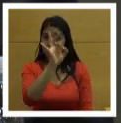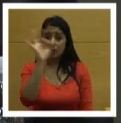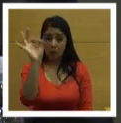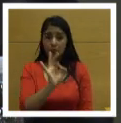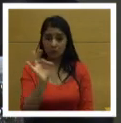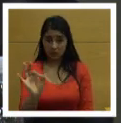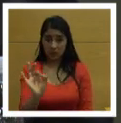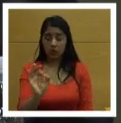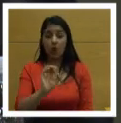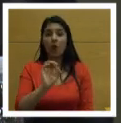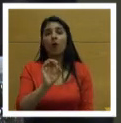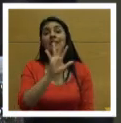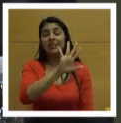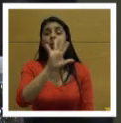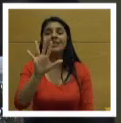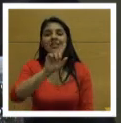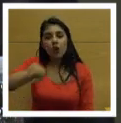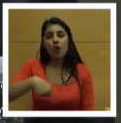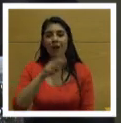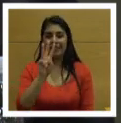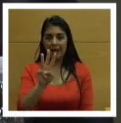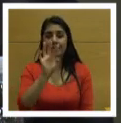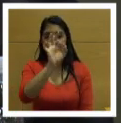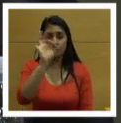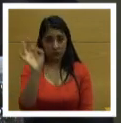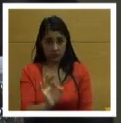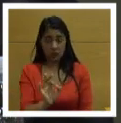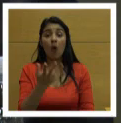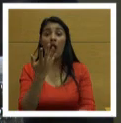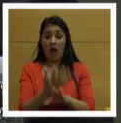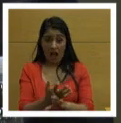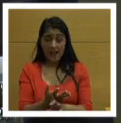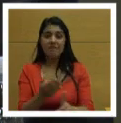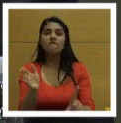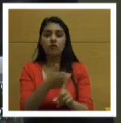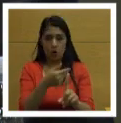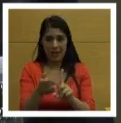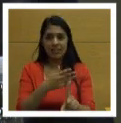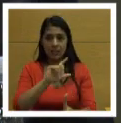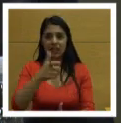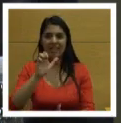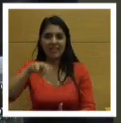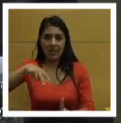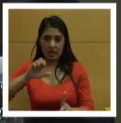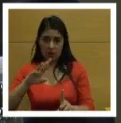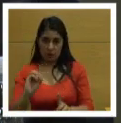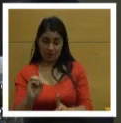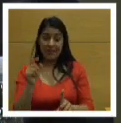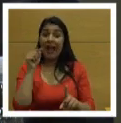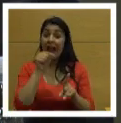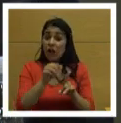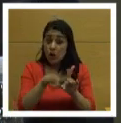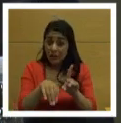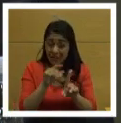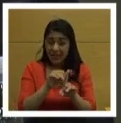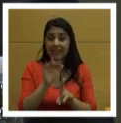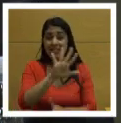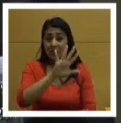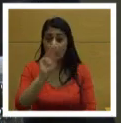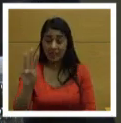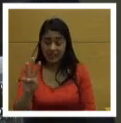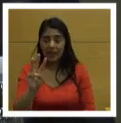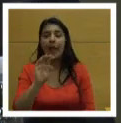55,3% sufrían violencia de género. Dentro de este porcentaje, un 48,5 era de